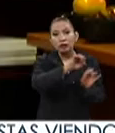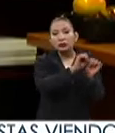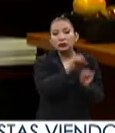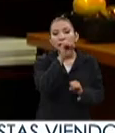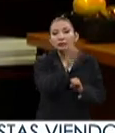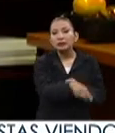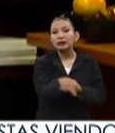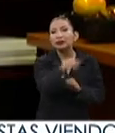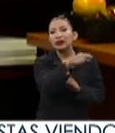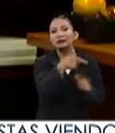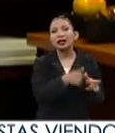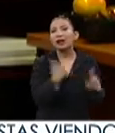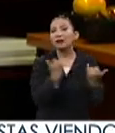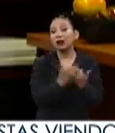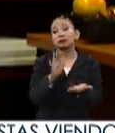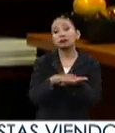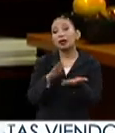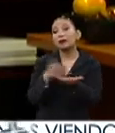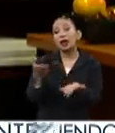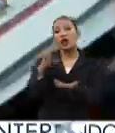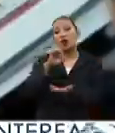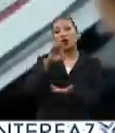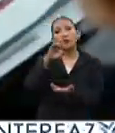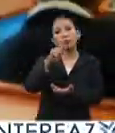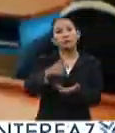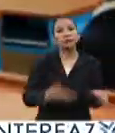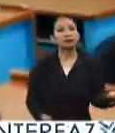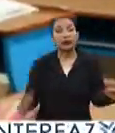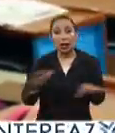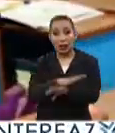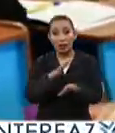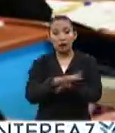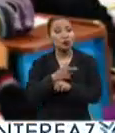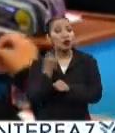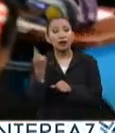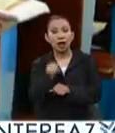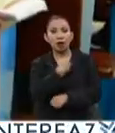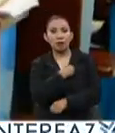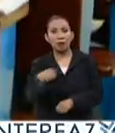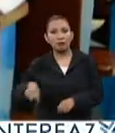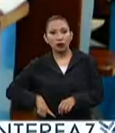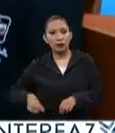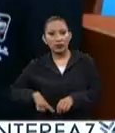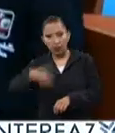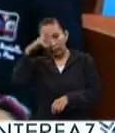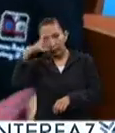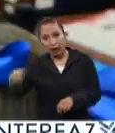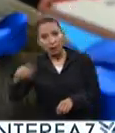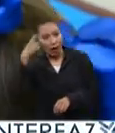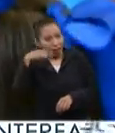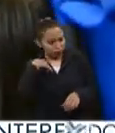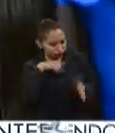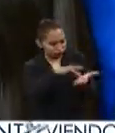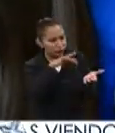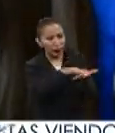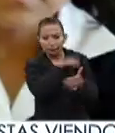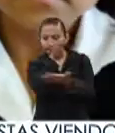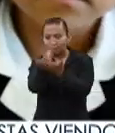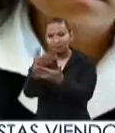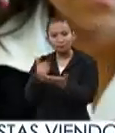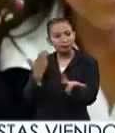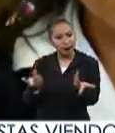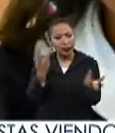sistema le sigue pidiendo curta. Los cambios han obedecido al compromiso del gobierno mexicano para garantizar el